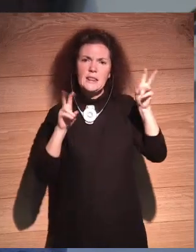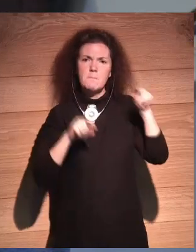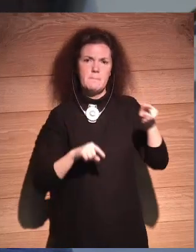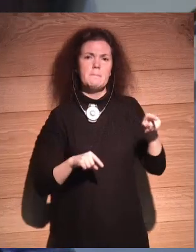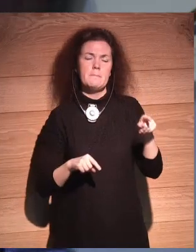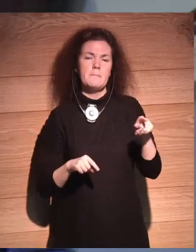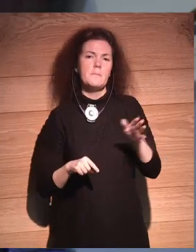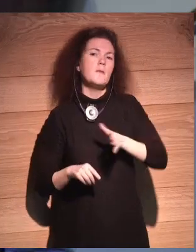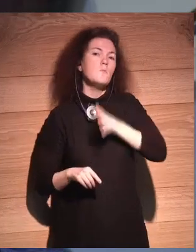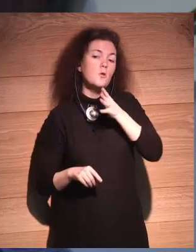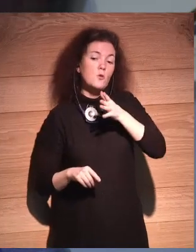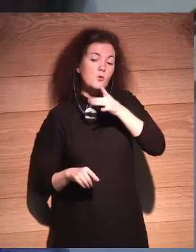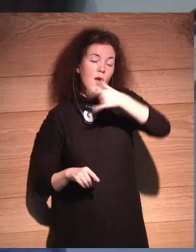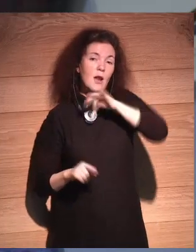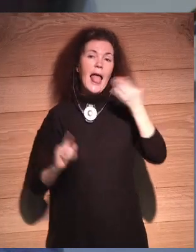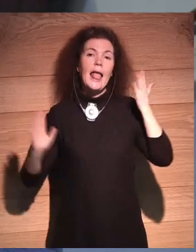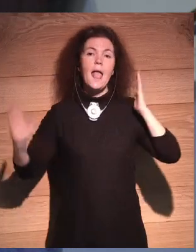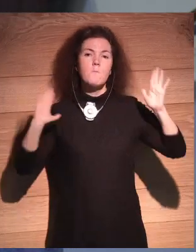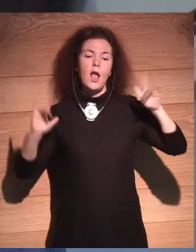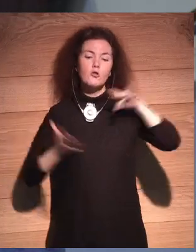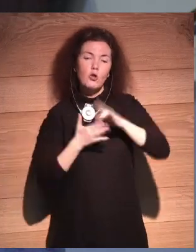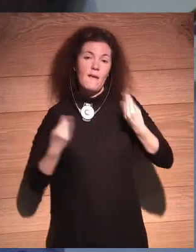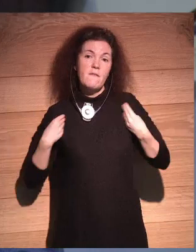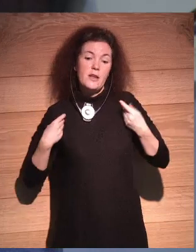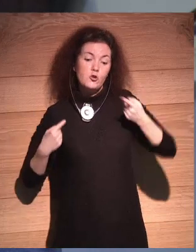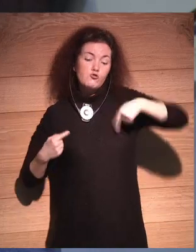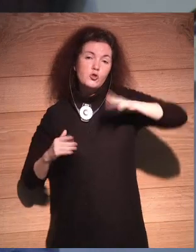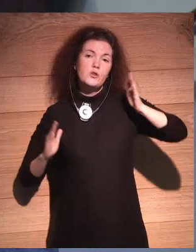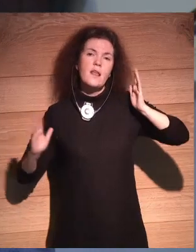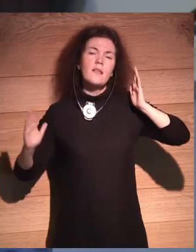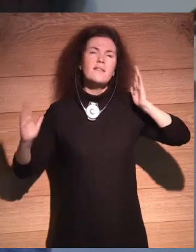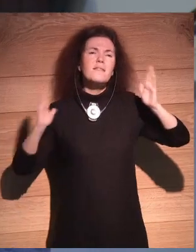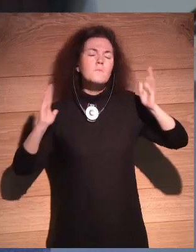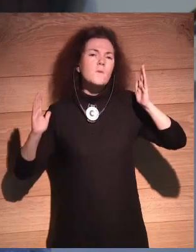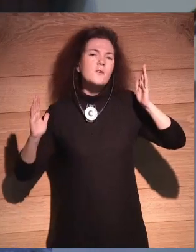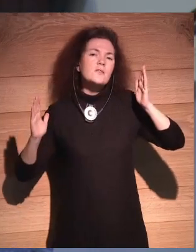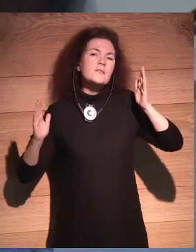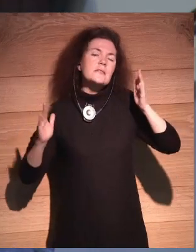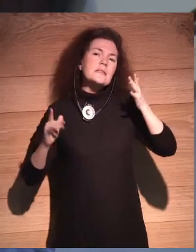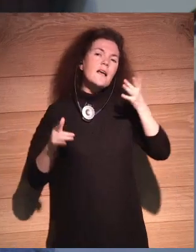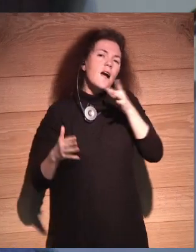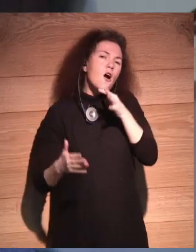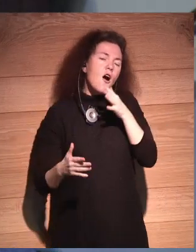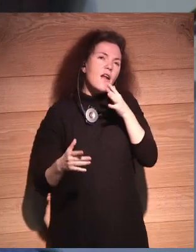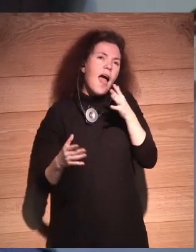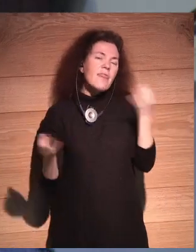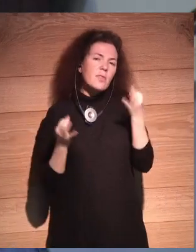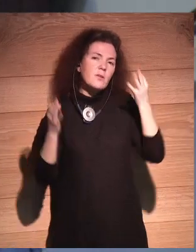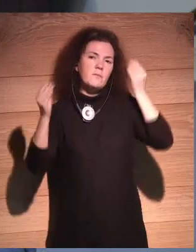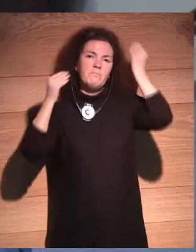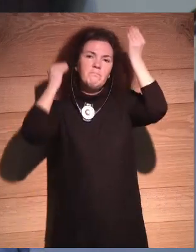que vivimos en tiempos en los que esta labor de